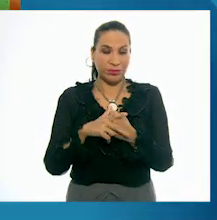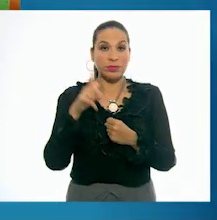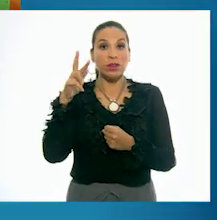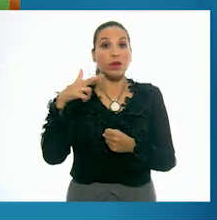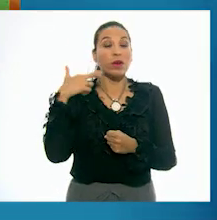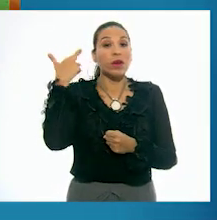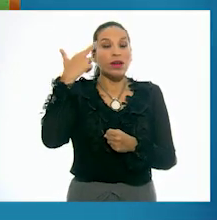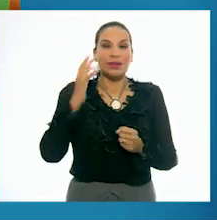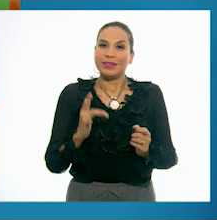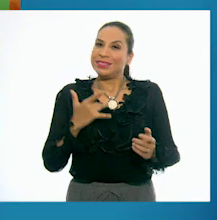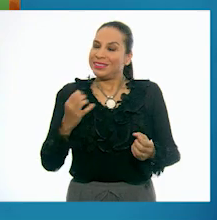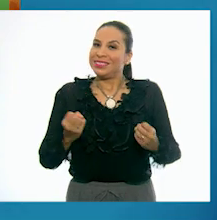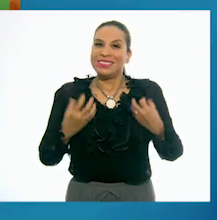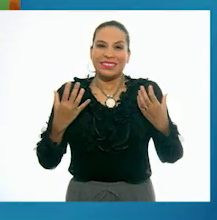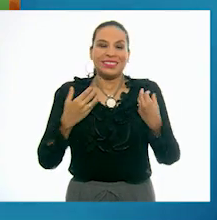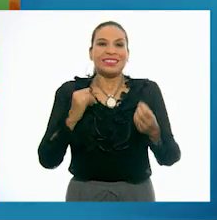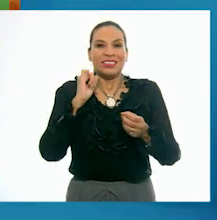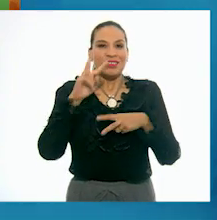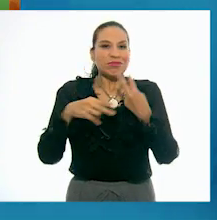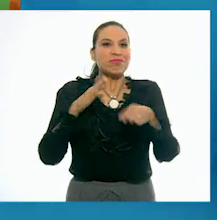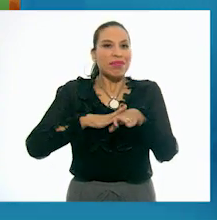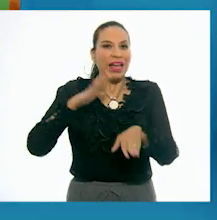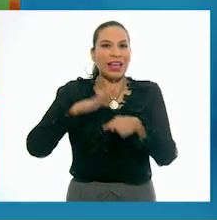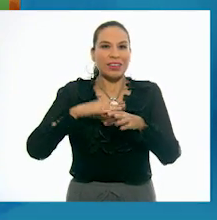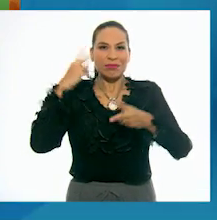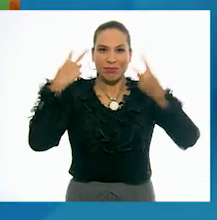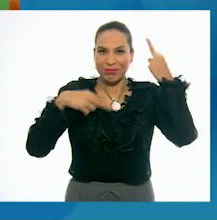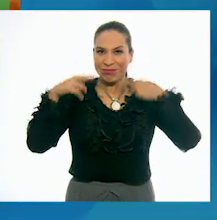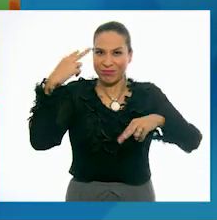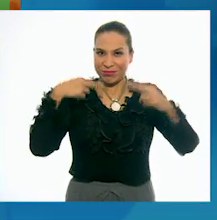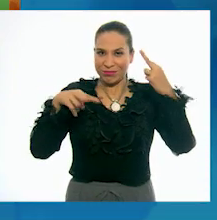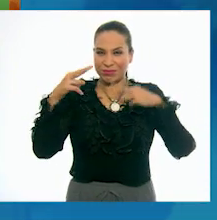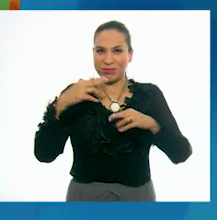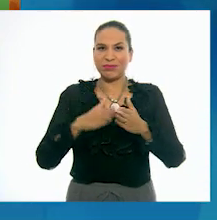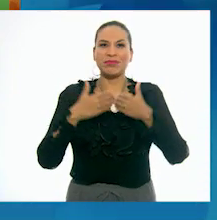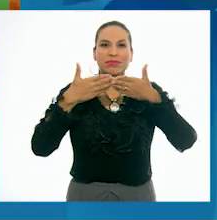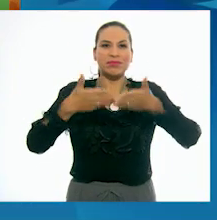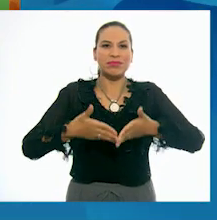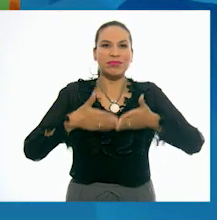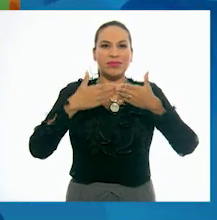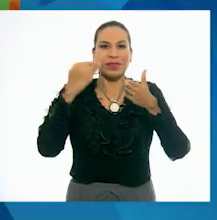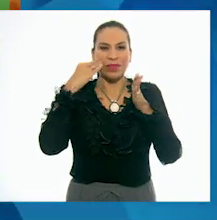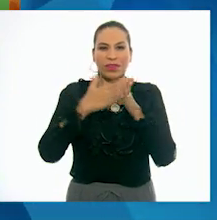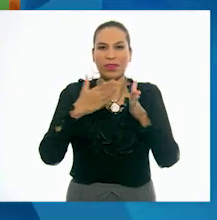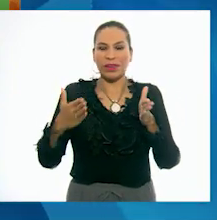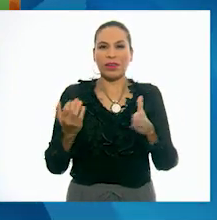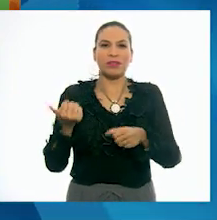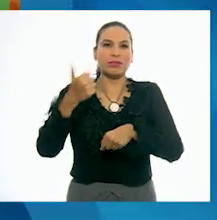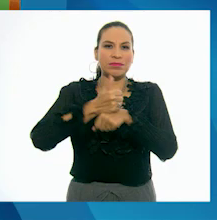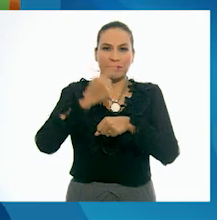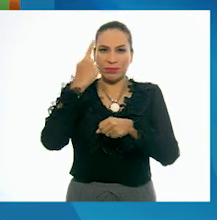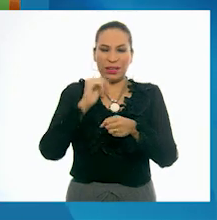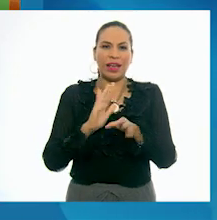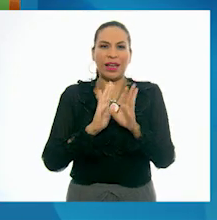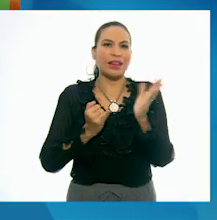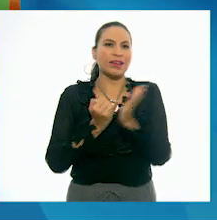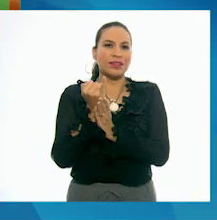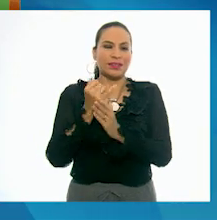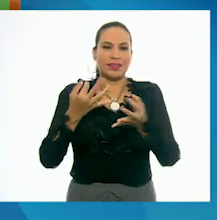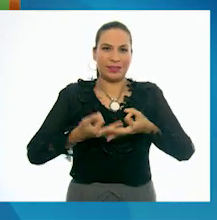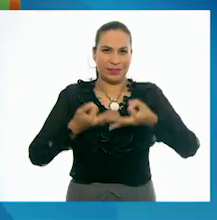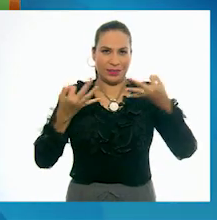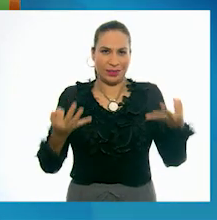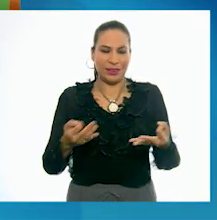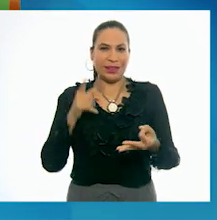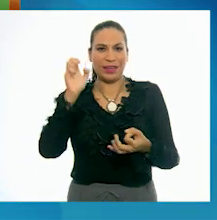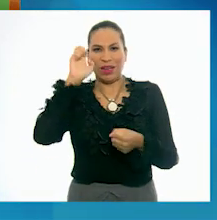se entusiasmaron y decidieron promover más exploraciones. Así se inició el periodo de conquista y colonización de las tierras